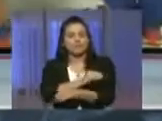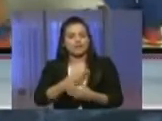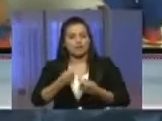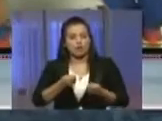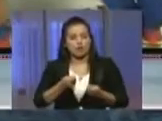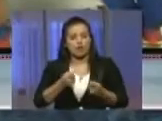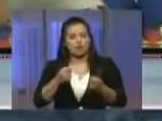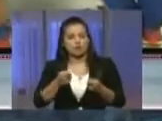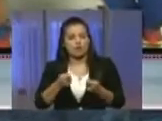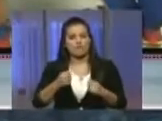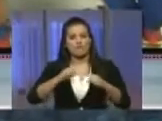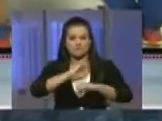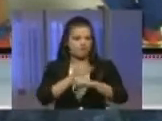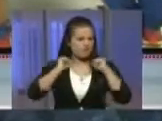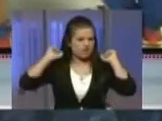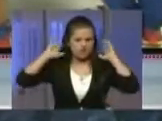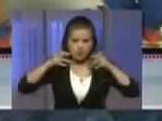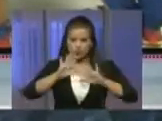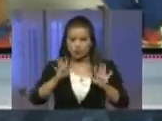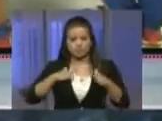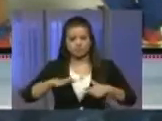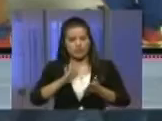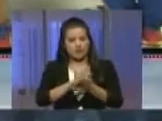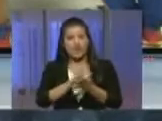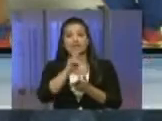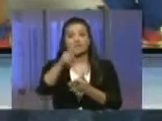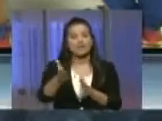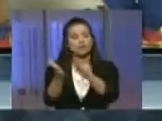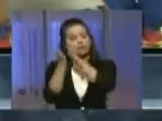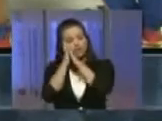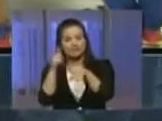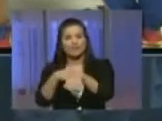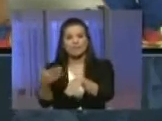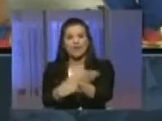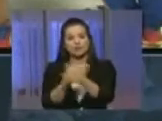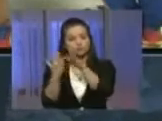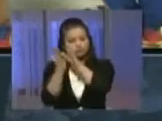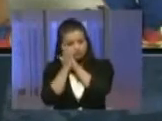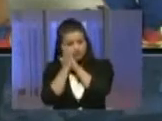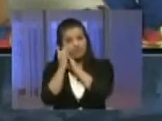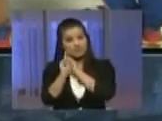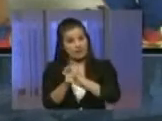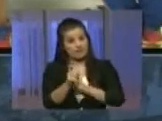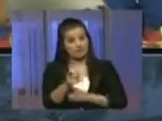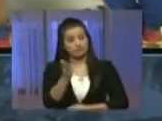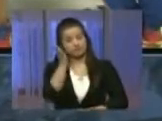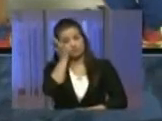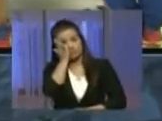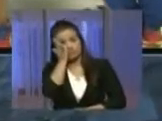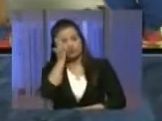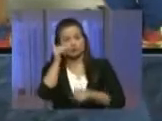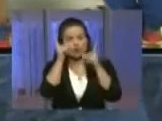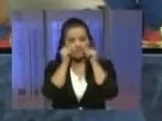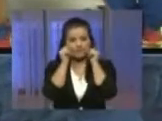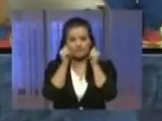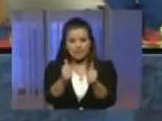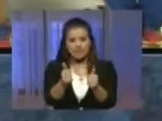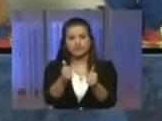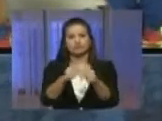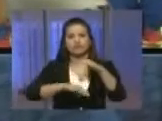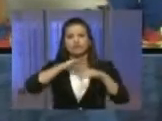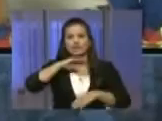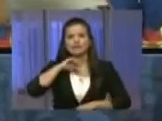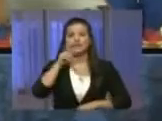energía tienen que descansar dormir temprano todos dormir temprano dormir lo suficiente mantener